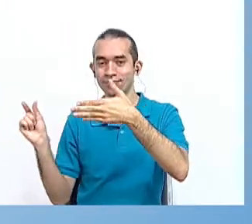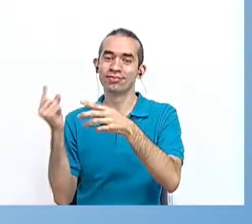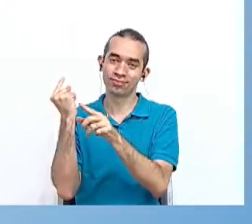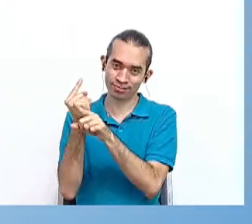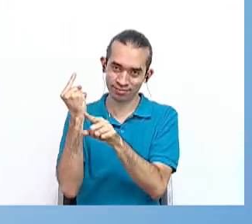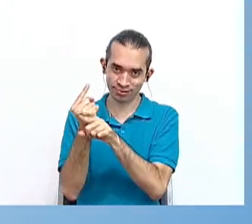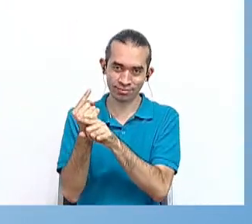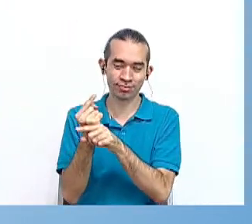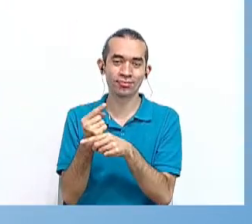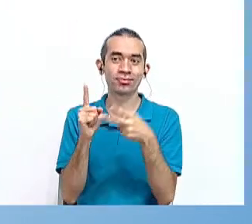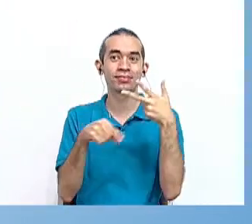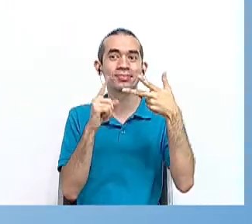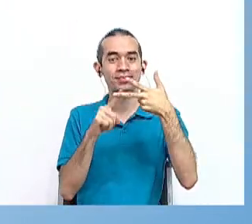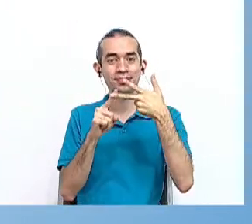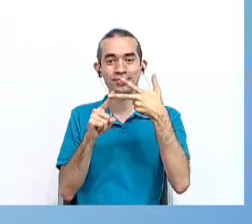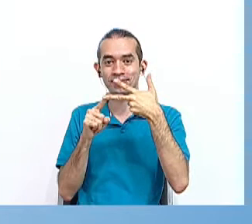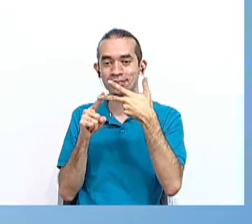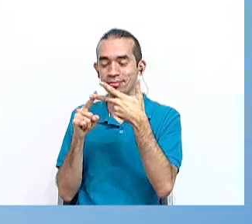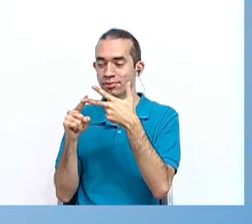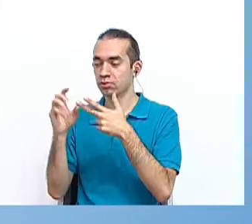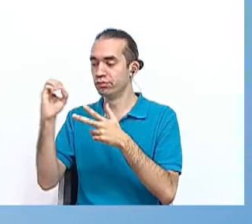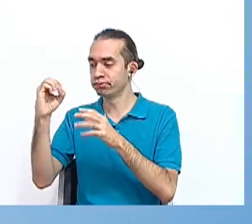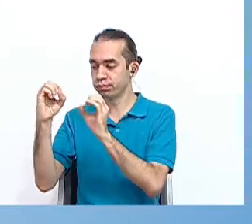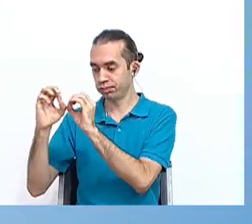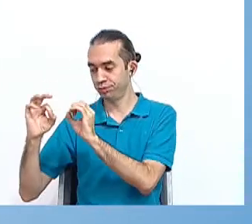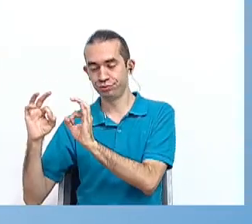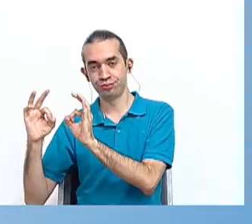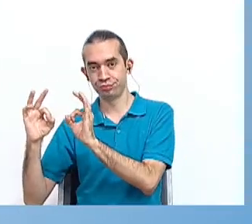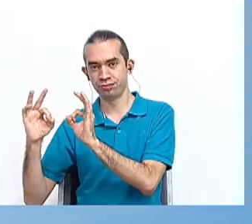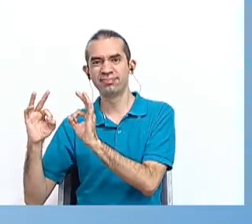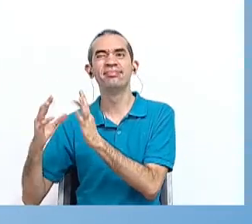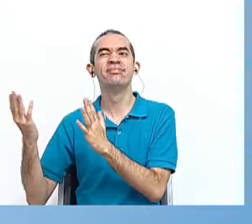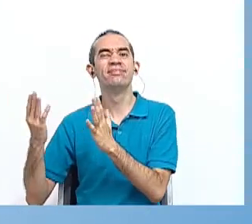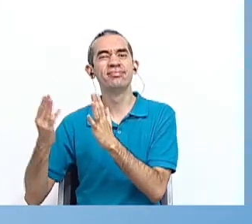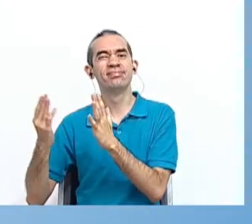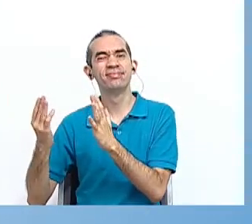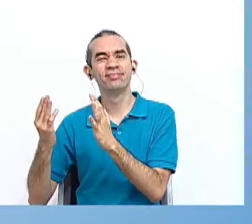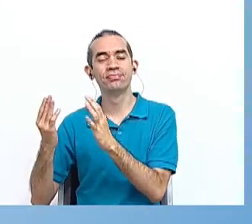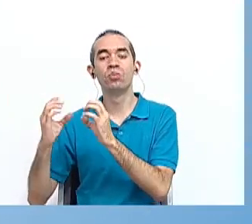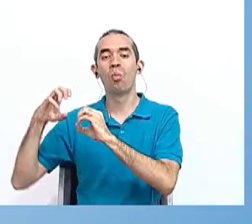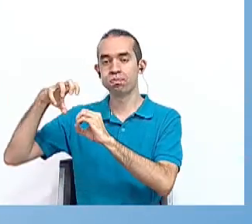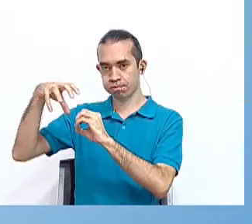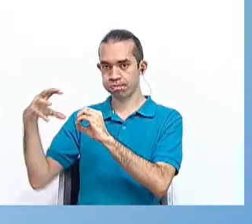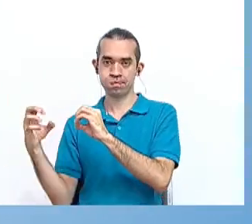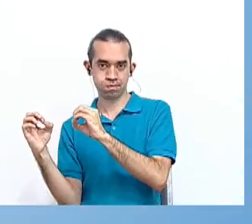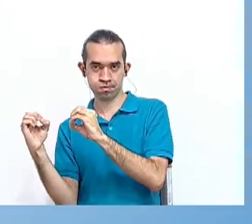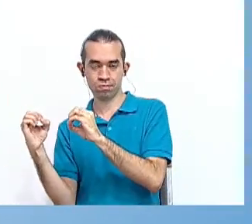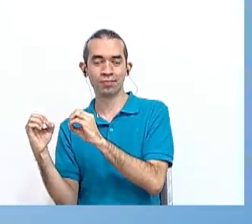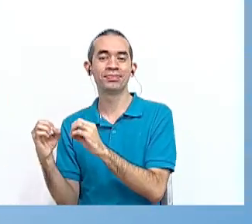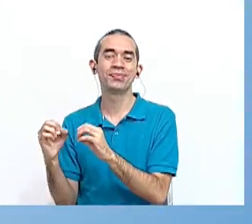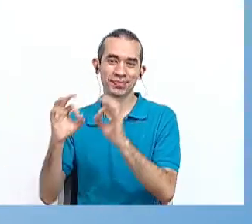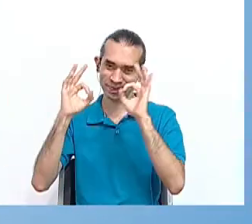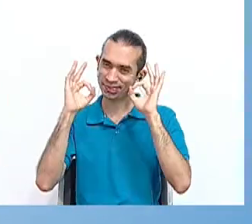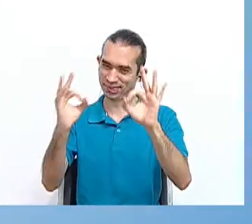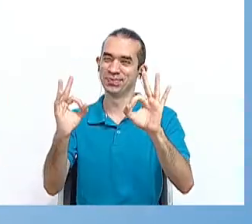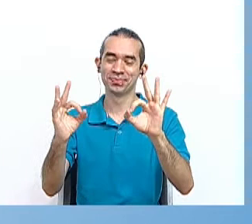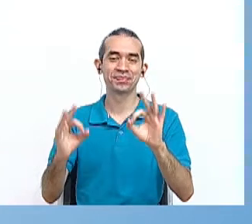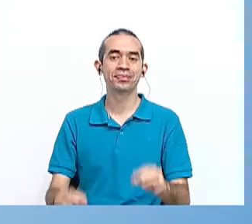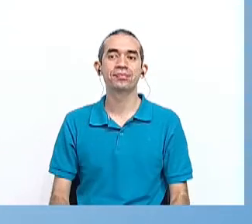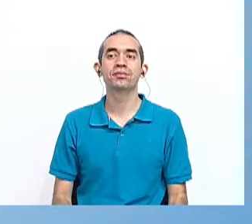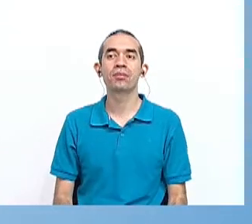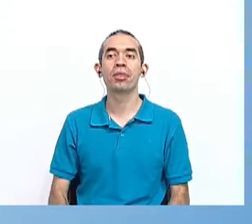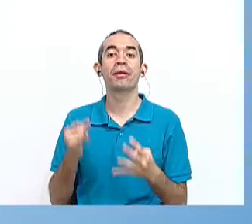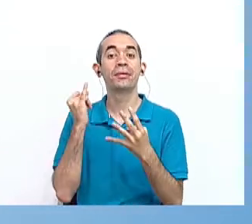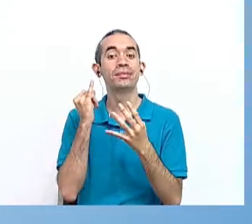correcto. La siguiente representación en este esquema corresponde a una molécula, muy bien. Y